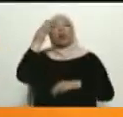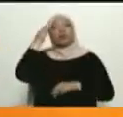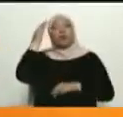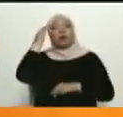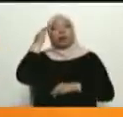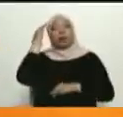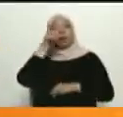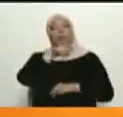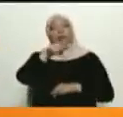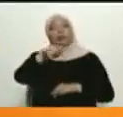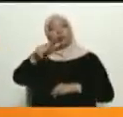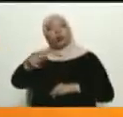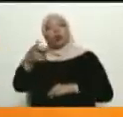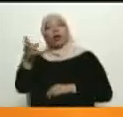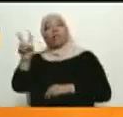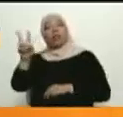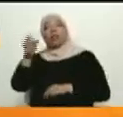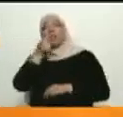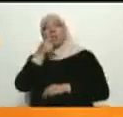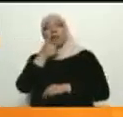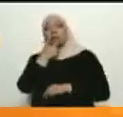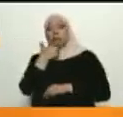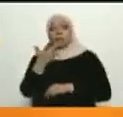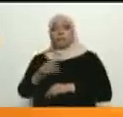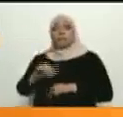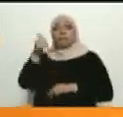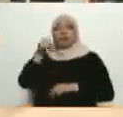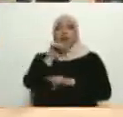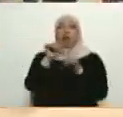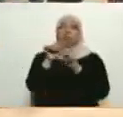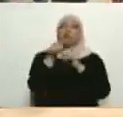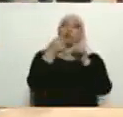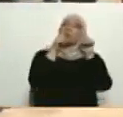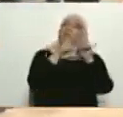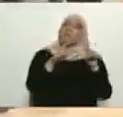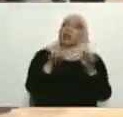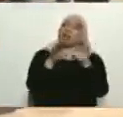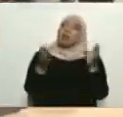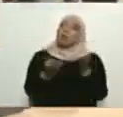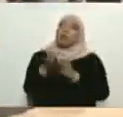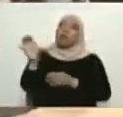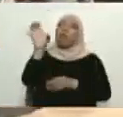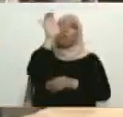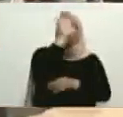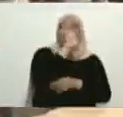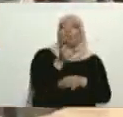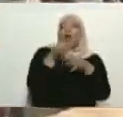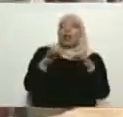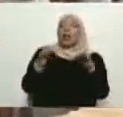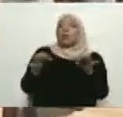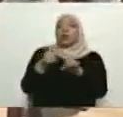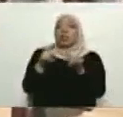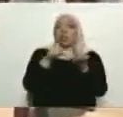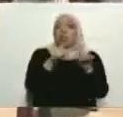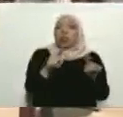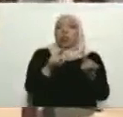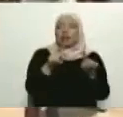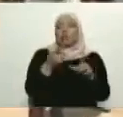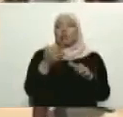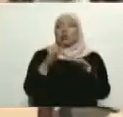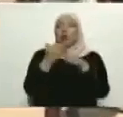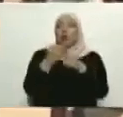es uno de los destinos turísticos más variados del mundo Yo quisiera que que el ministro nos diera referencia pero